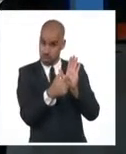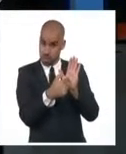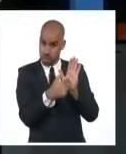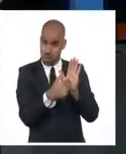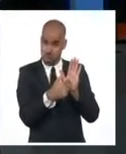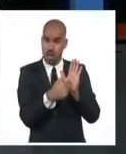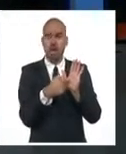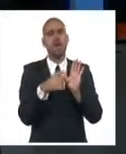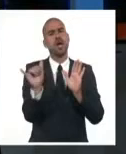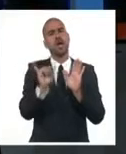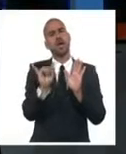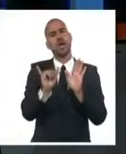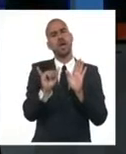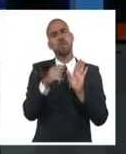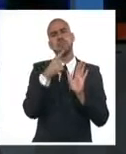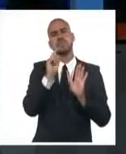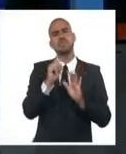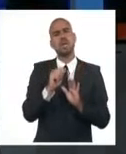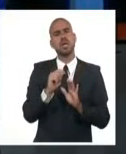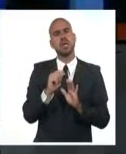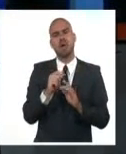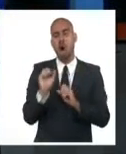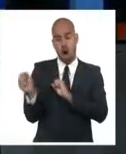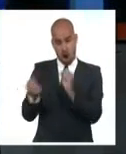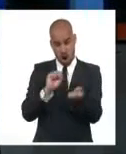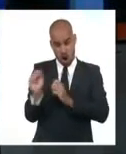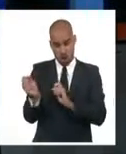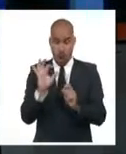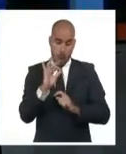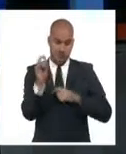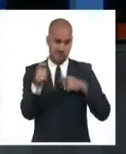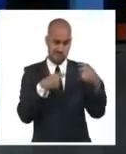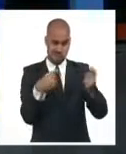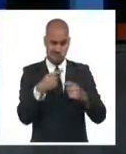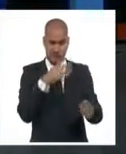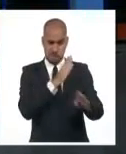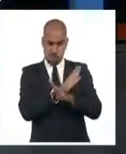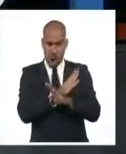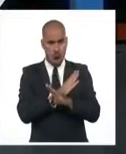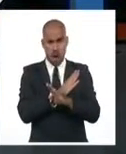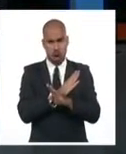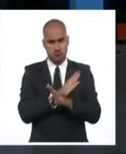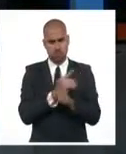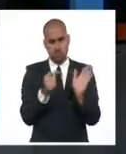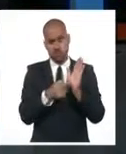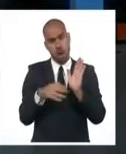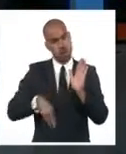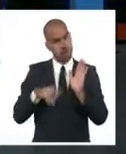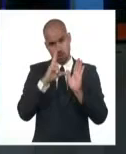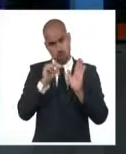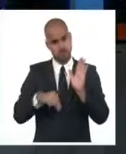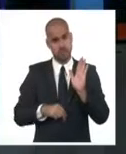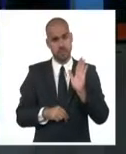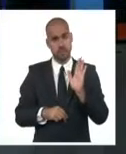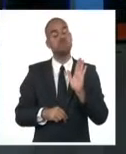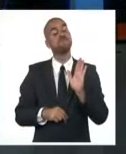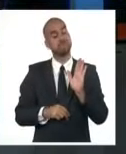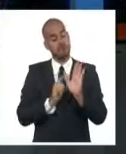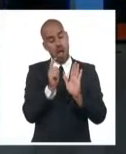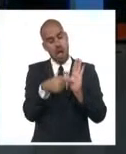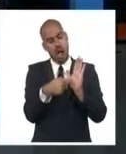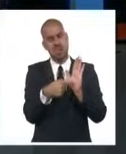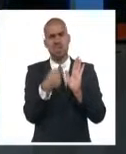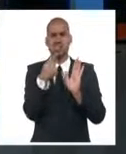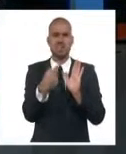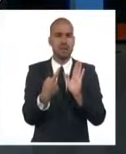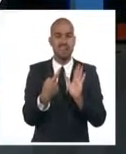interpretado como una prohibición a cualquier control a la venta y tenencia de armas de fuego. La defensa o rechazo del significado de esa enmienda divide